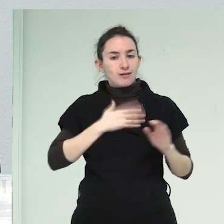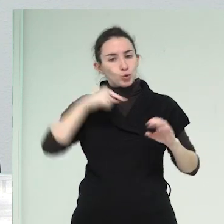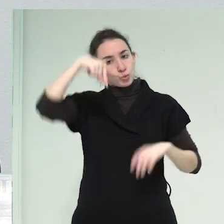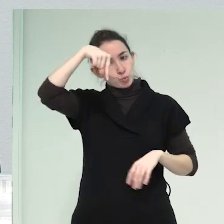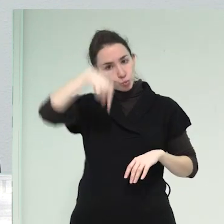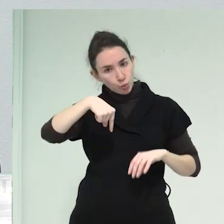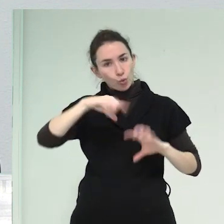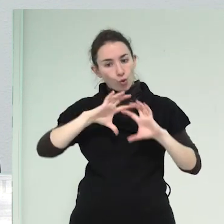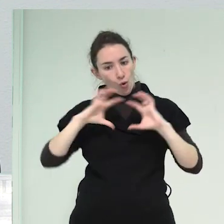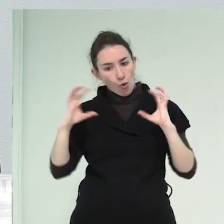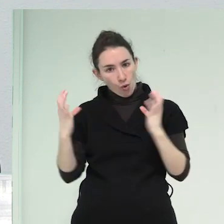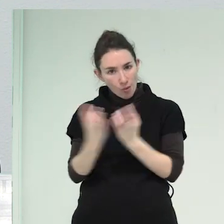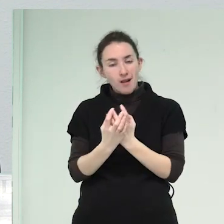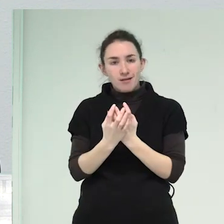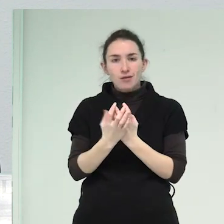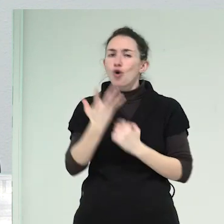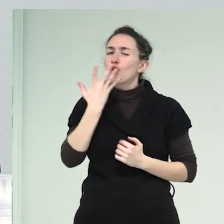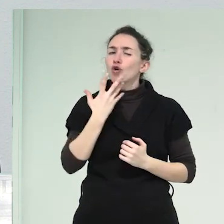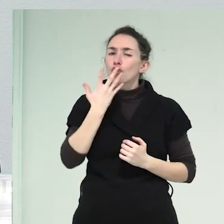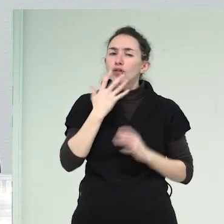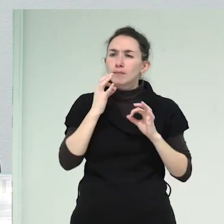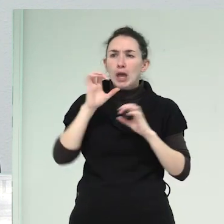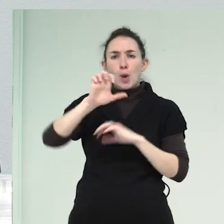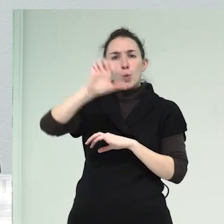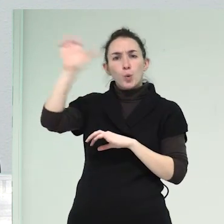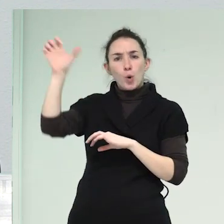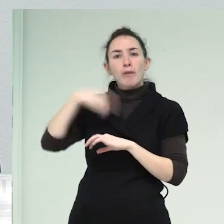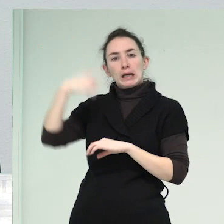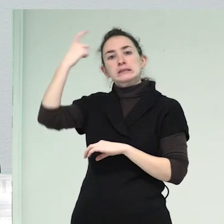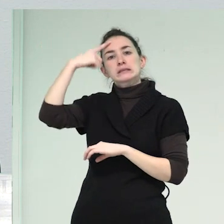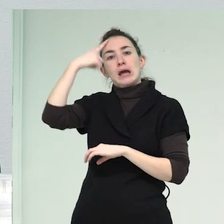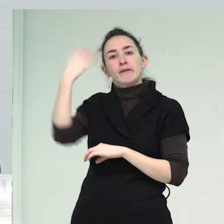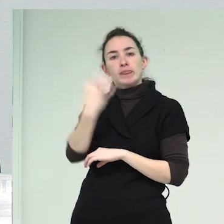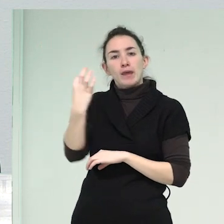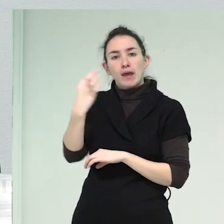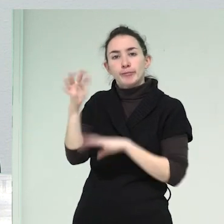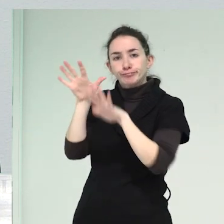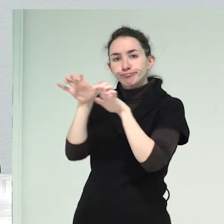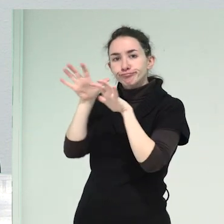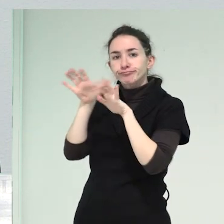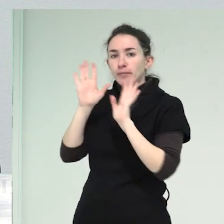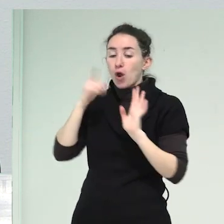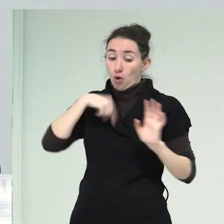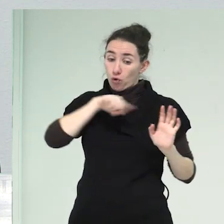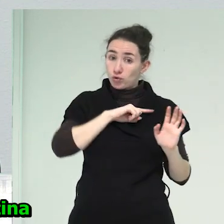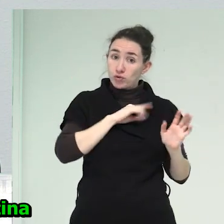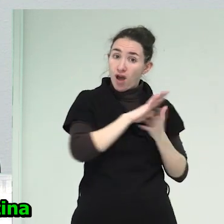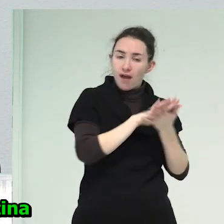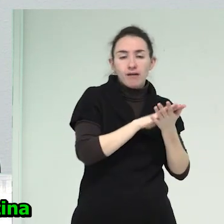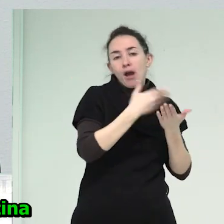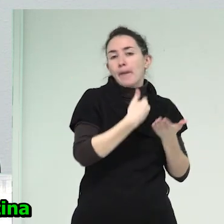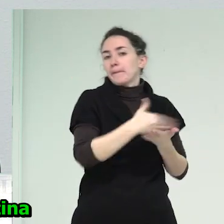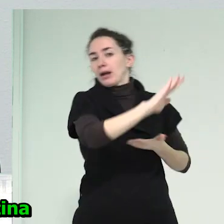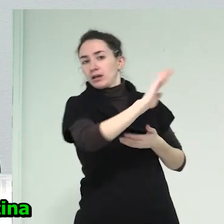que conocer todo el conocimiento europeo. Nosotras, de lo que hablamos, es otra cosa.